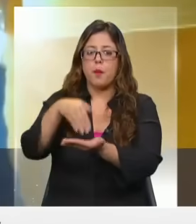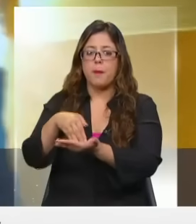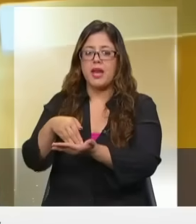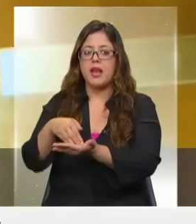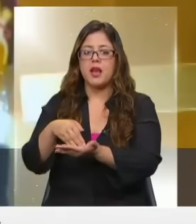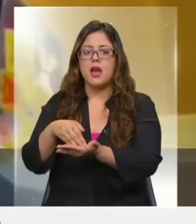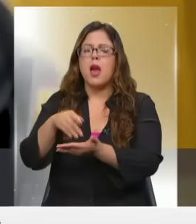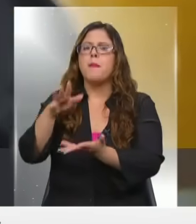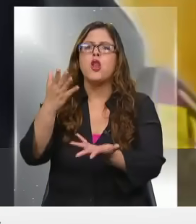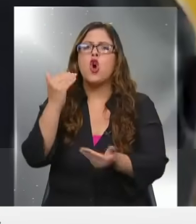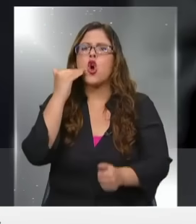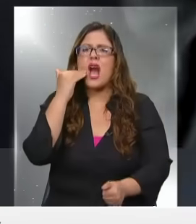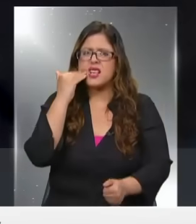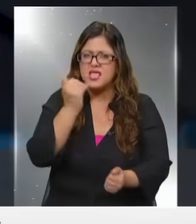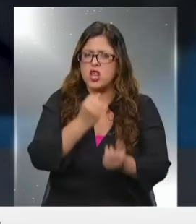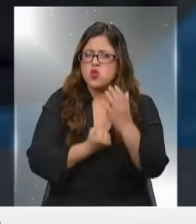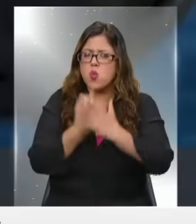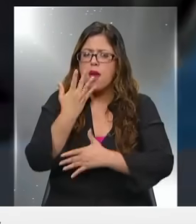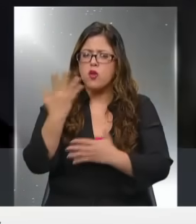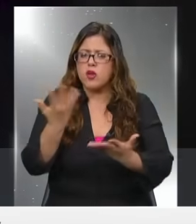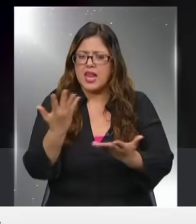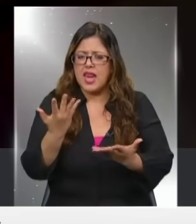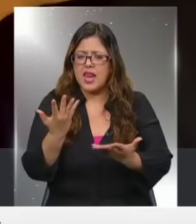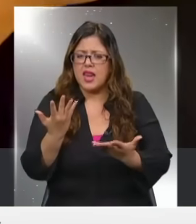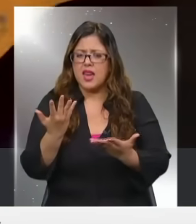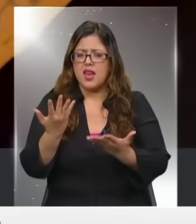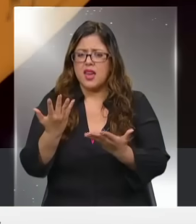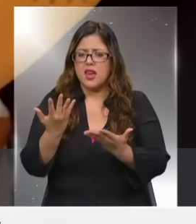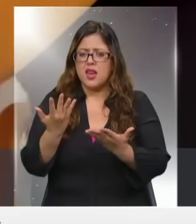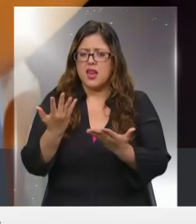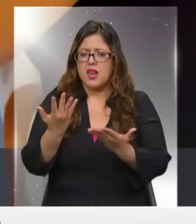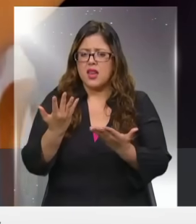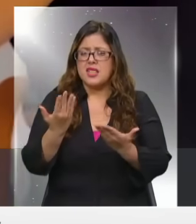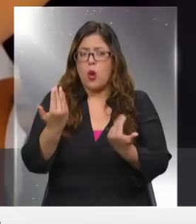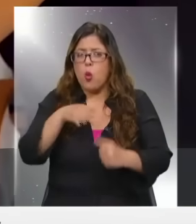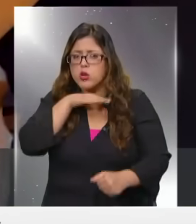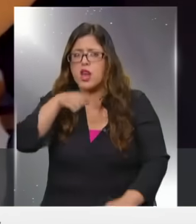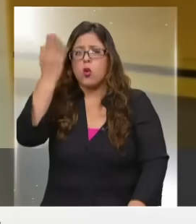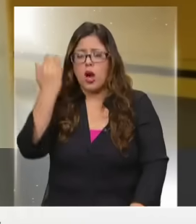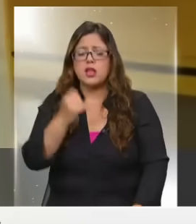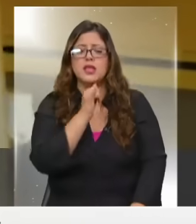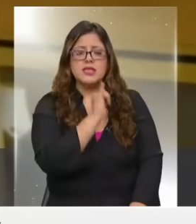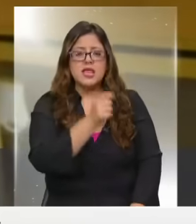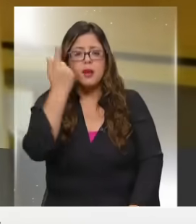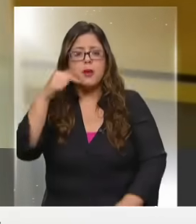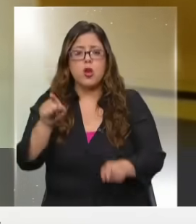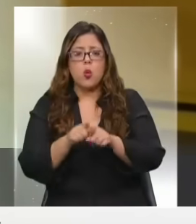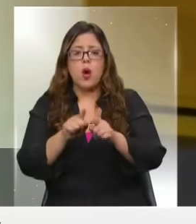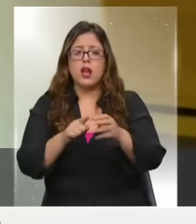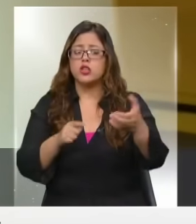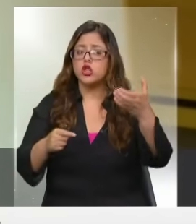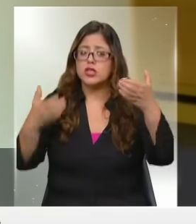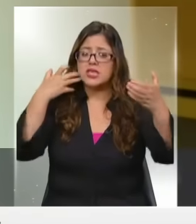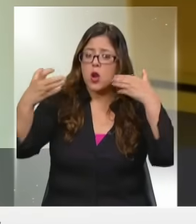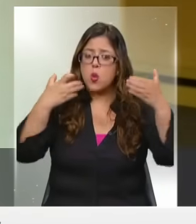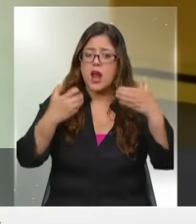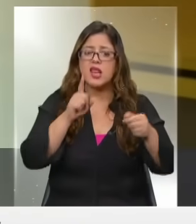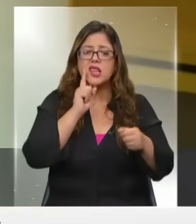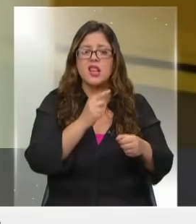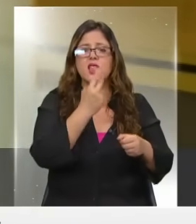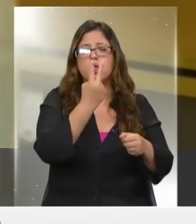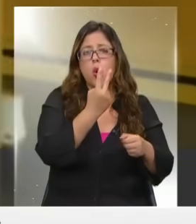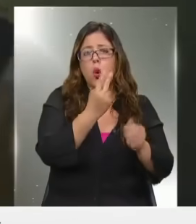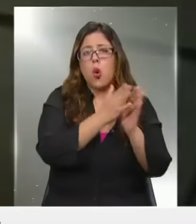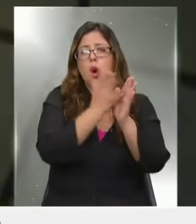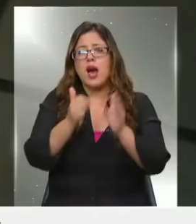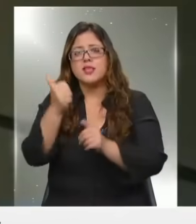Cuando es seminuevo es como de segunda mano o de... Claro, pero igual son equipos que tienen entre 2 a 6 meses